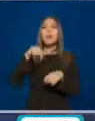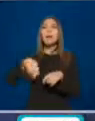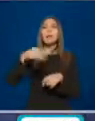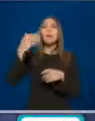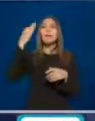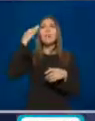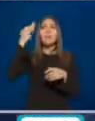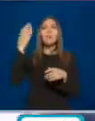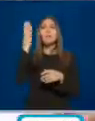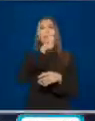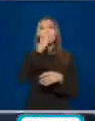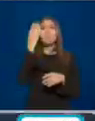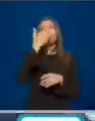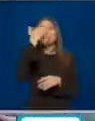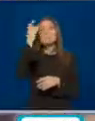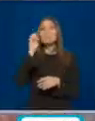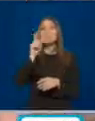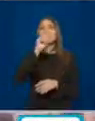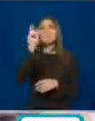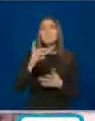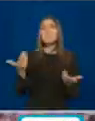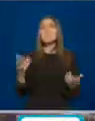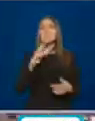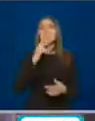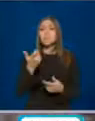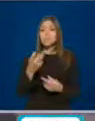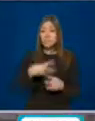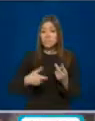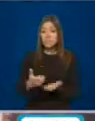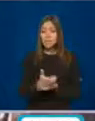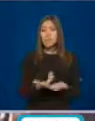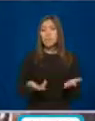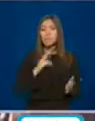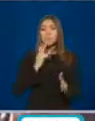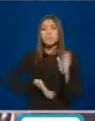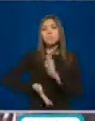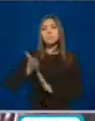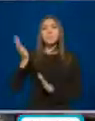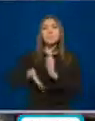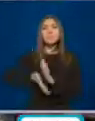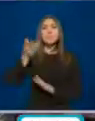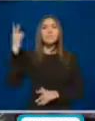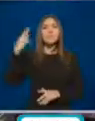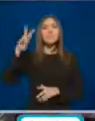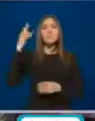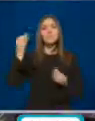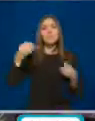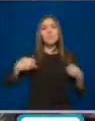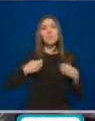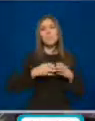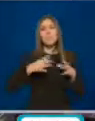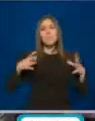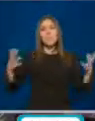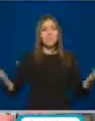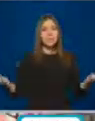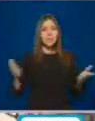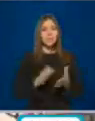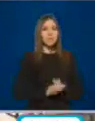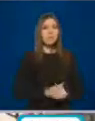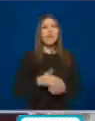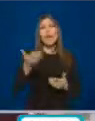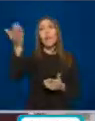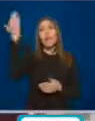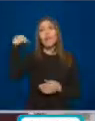son las novedades del momento en las que invierten sus recursos, así como nosotros y las generaciones anteriores invertíamos los recursos en las En novedades otra del cosa, momento,